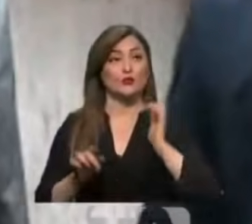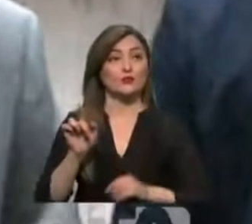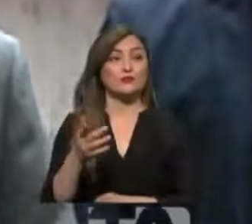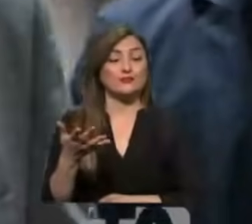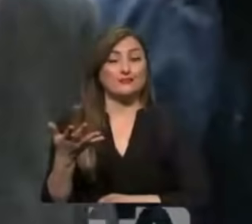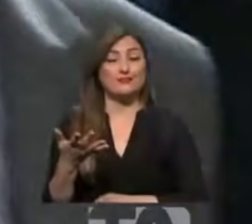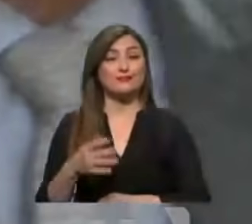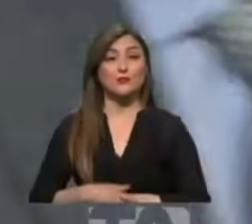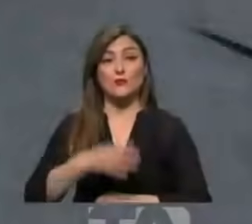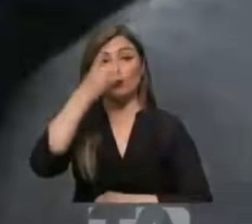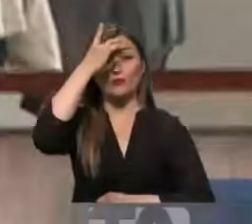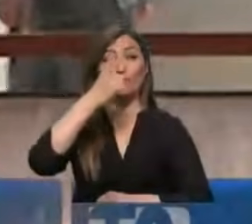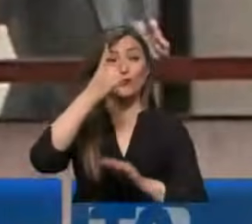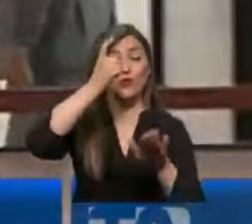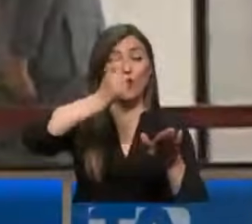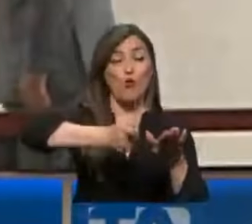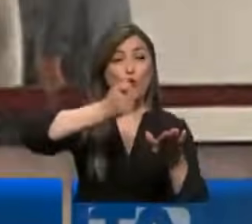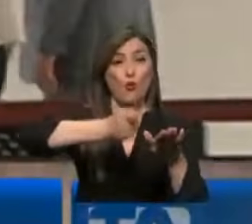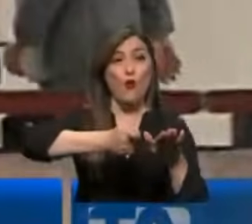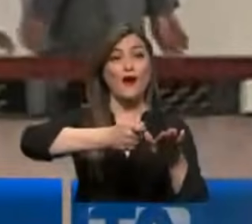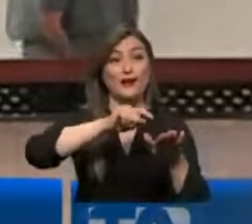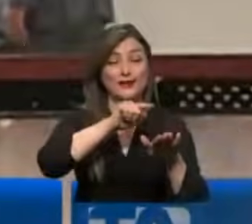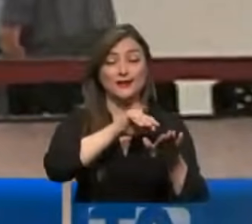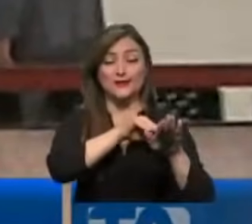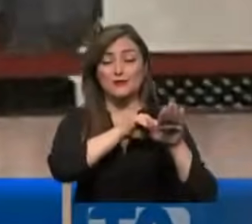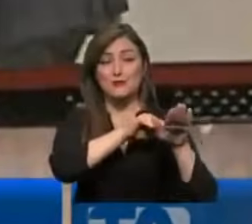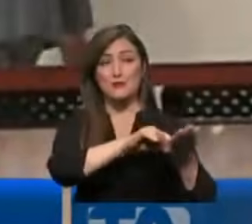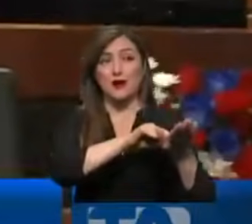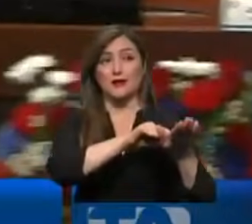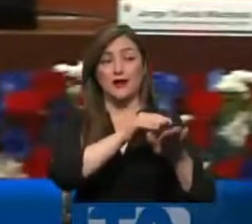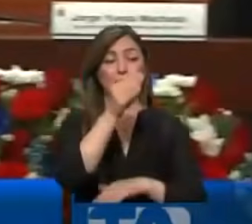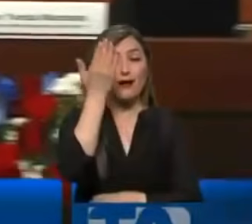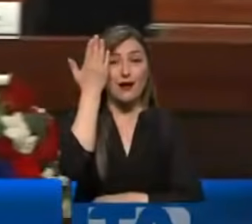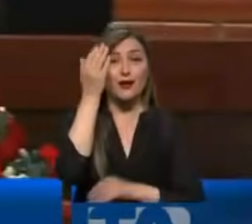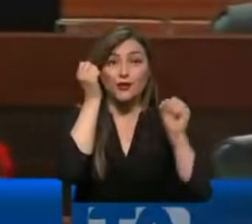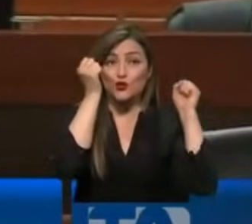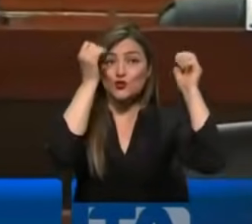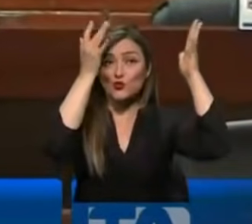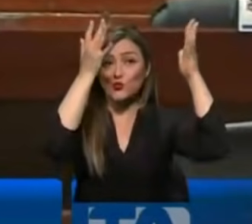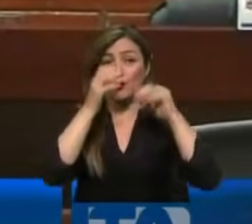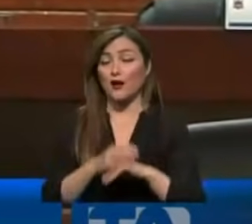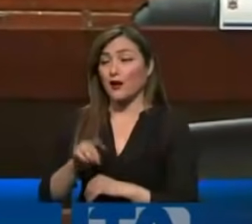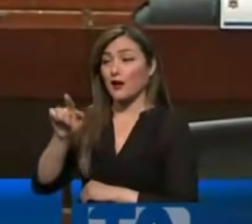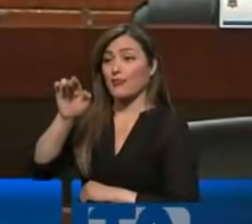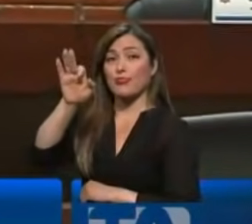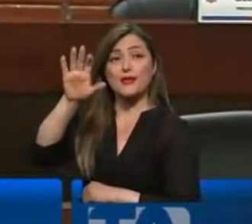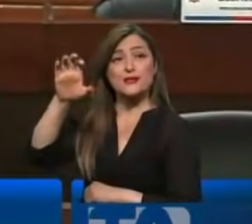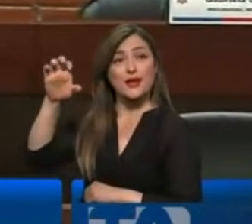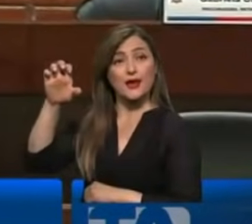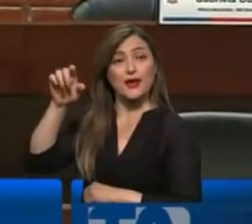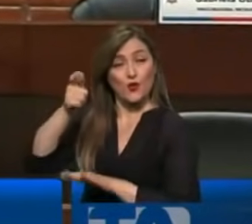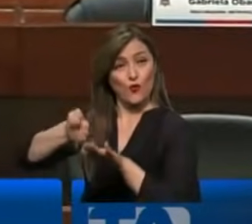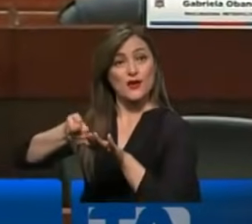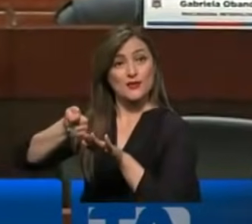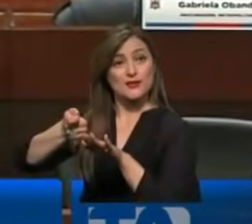existen fallos a favor de Santiago Guarderas, que lo respaldan como alcalde, y otro a favor de Jorge Yunda, que le